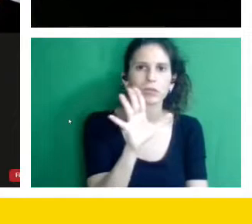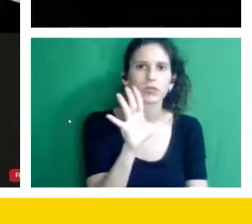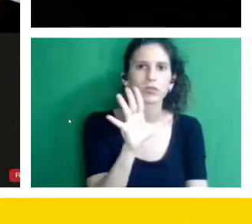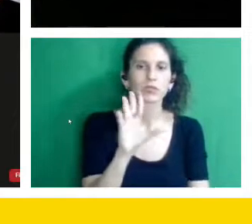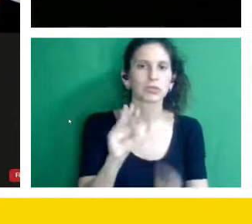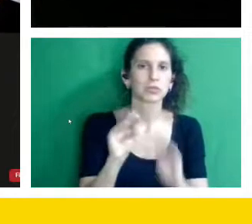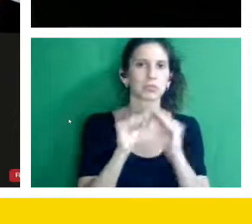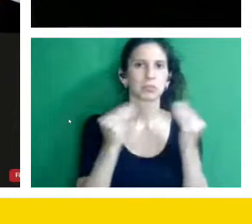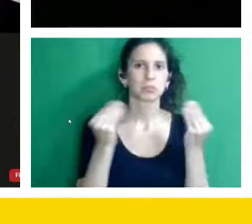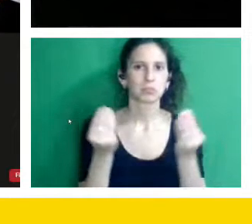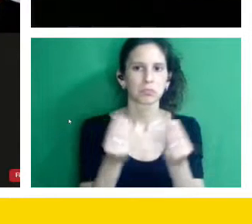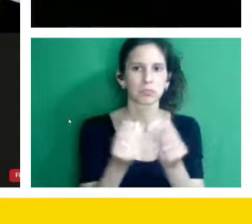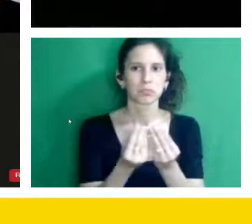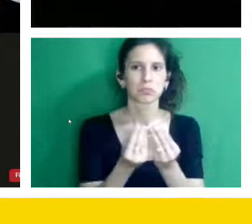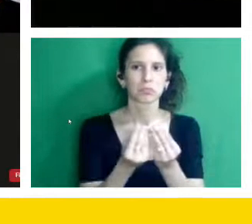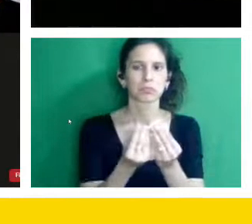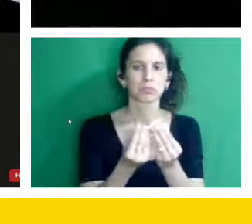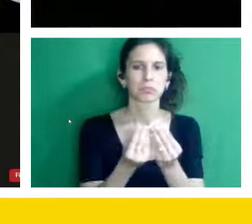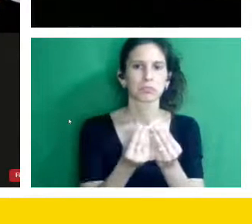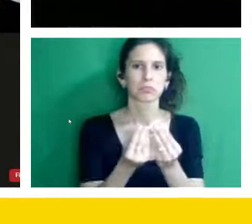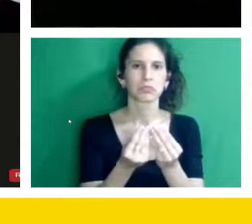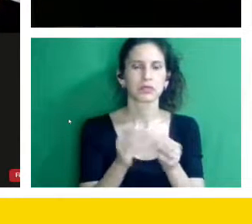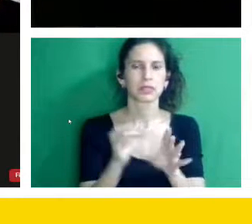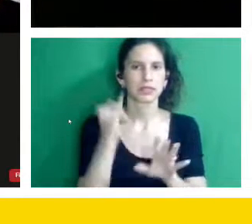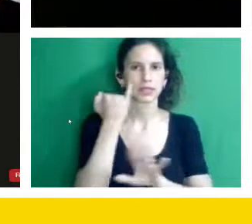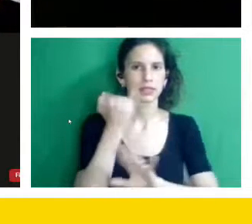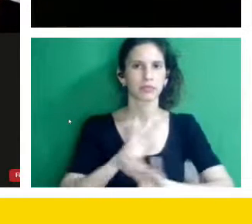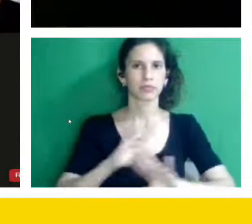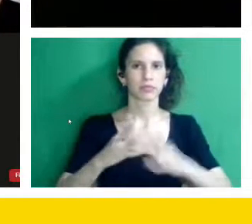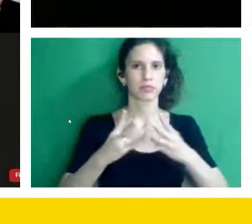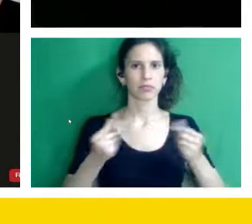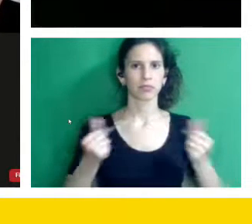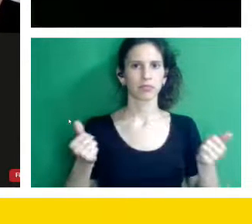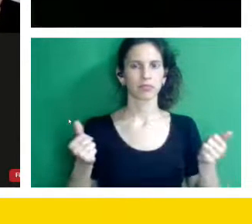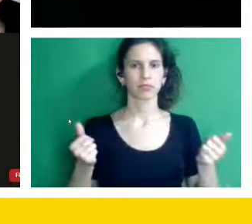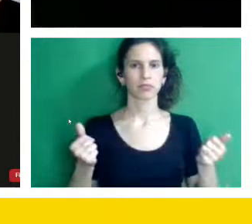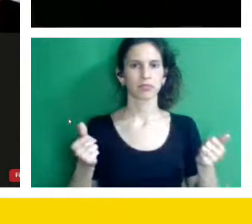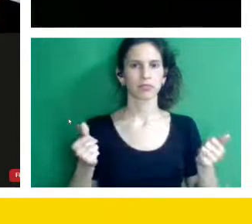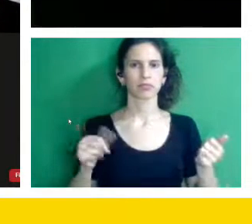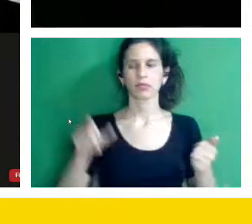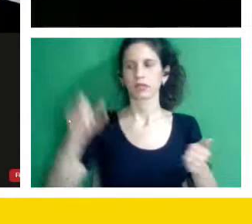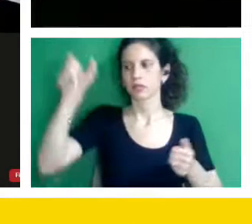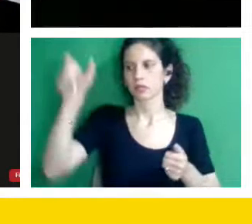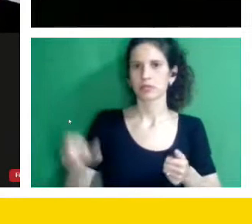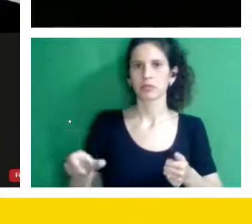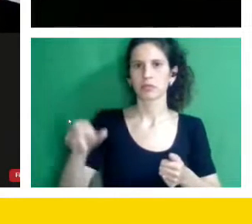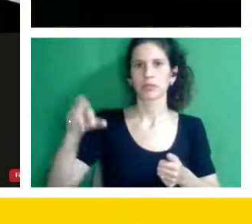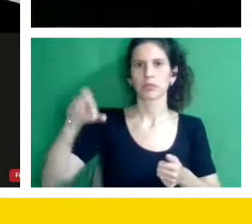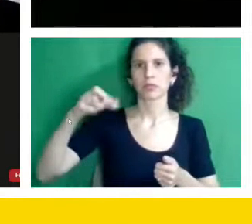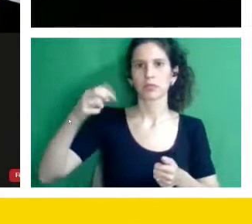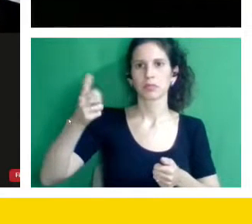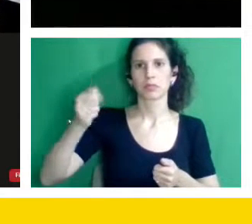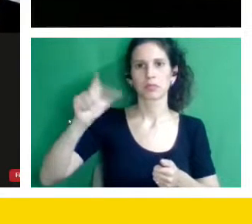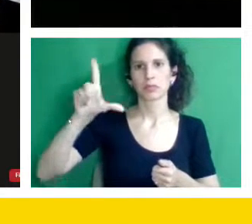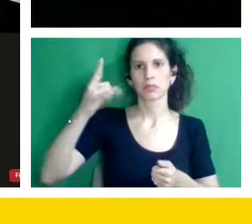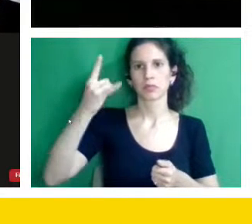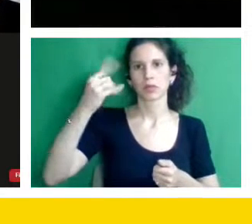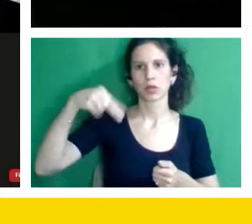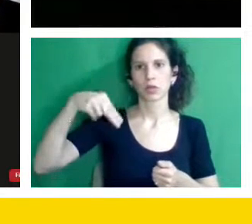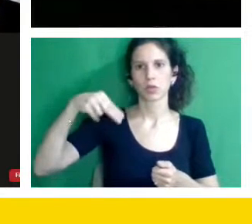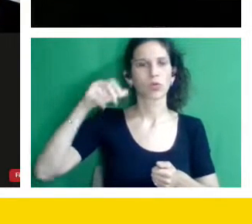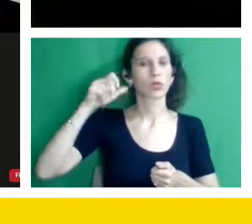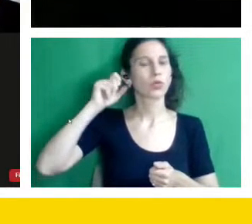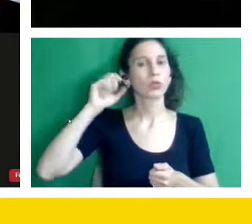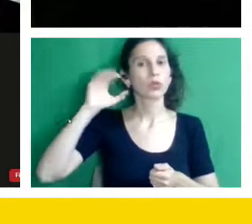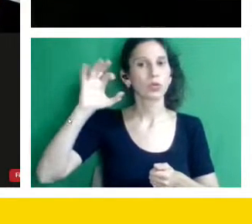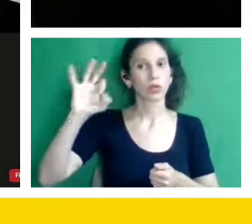mi lugar y pasarle la palabra a Rubén Palumbo, que es el presidente del colegio, que va a cerrar. No sé, está si conectando, Fernando. Ya se está